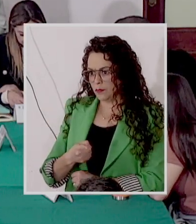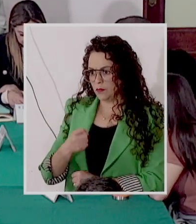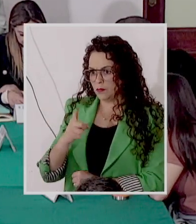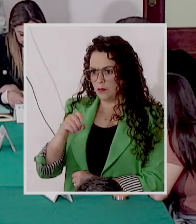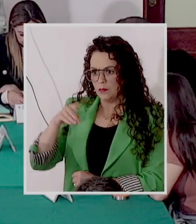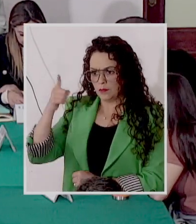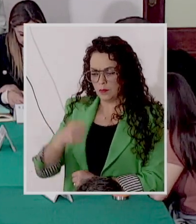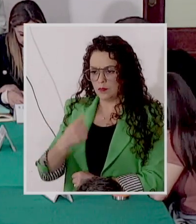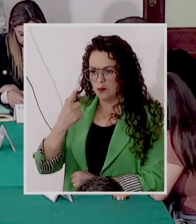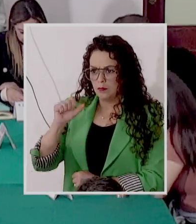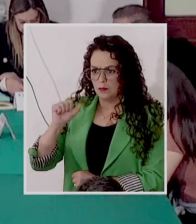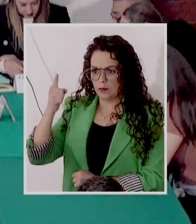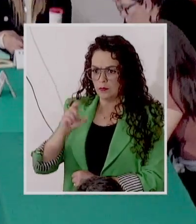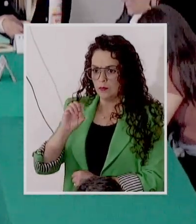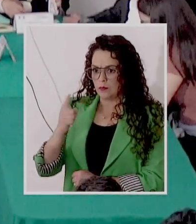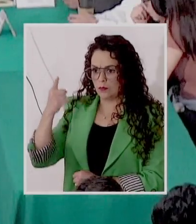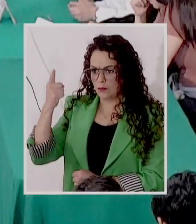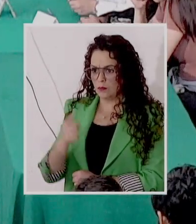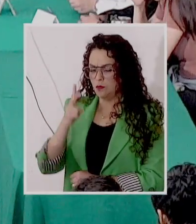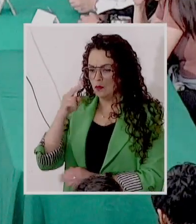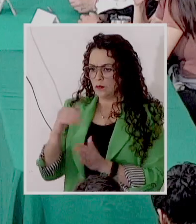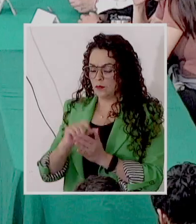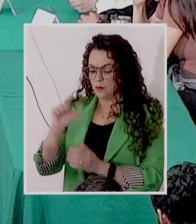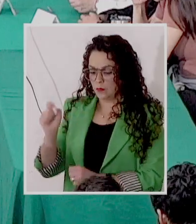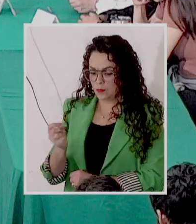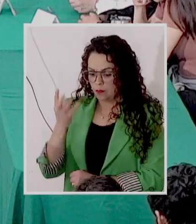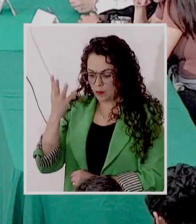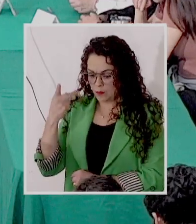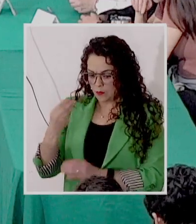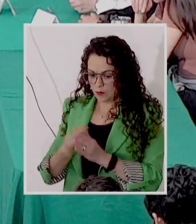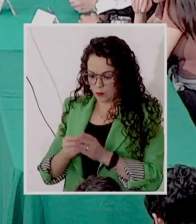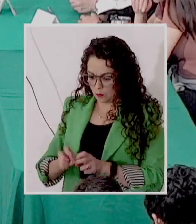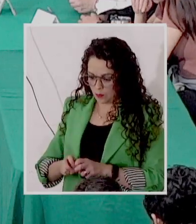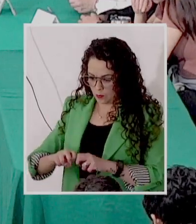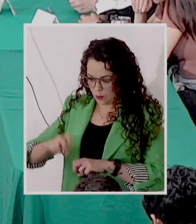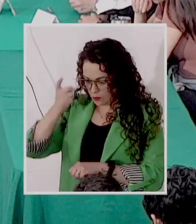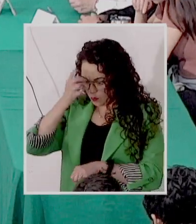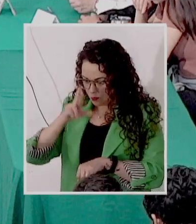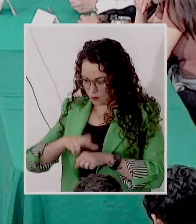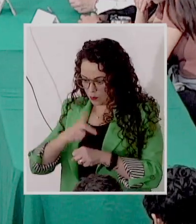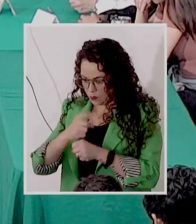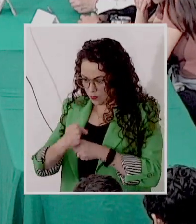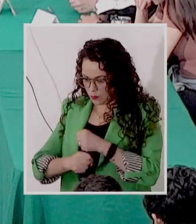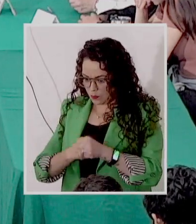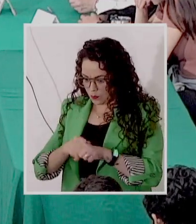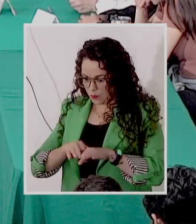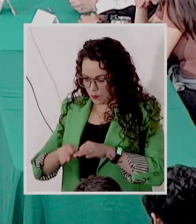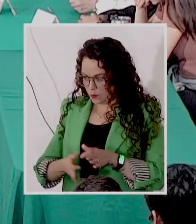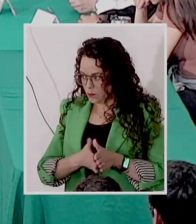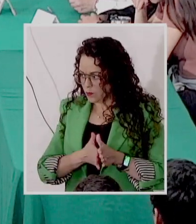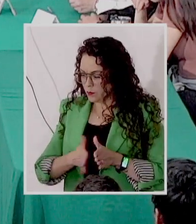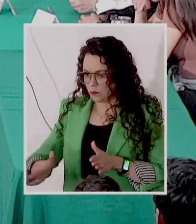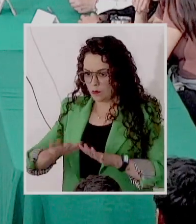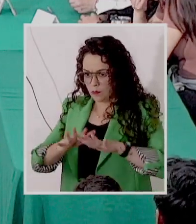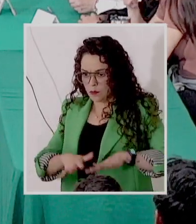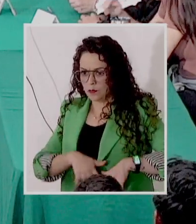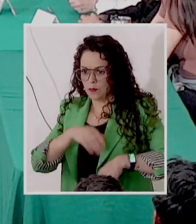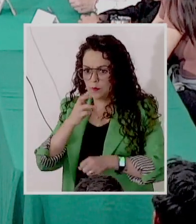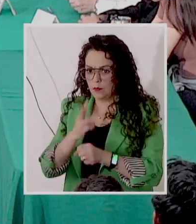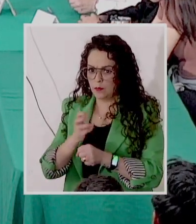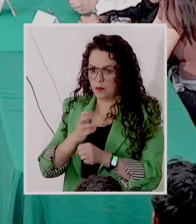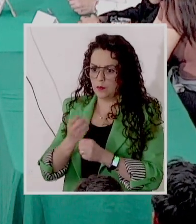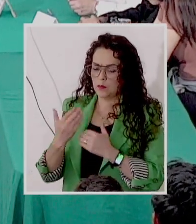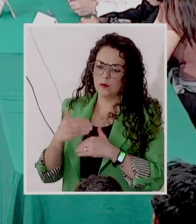1A, 01, 2024, de la mesa directiva del primer año de ejercicio del Congreso de la Ciudad de México, tercera legislatura, respecto al